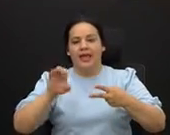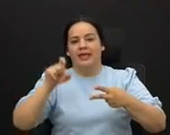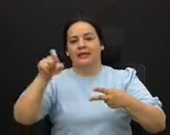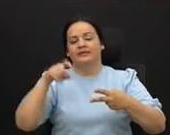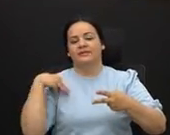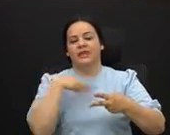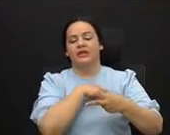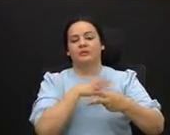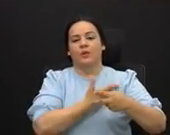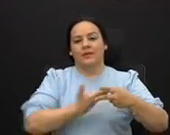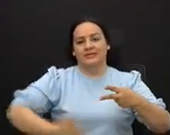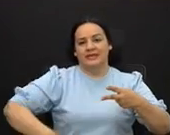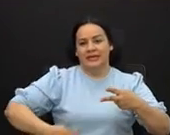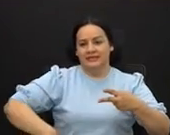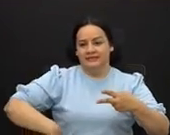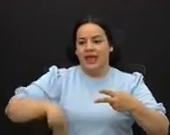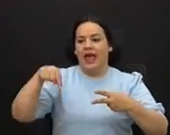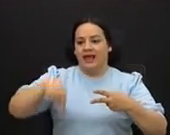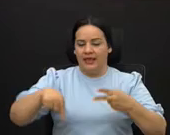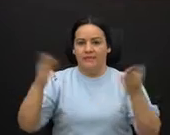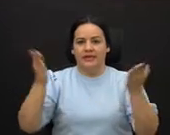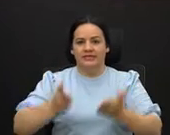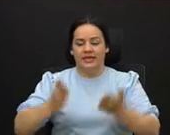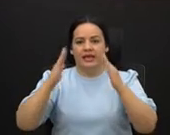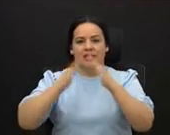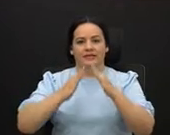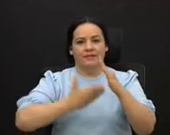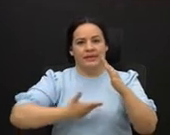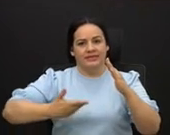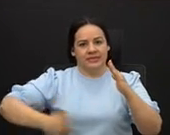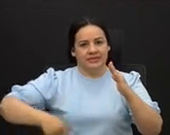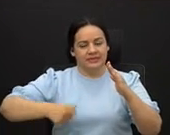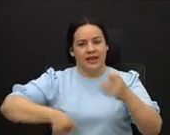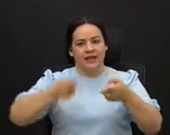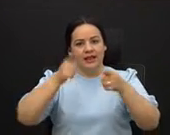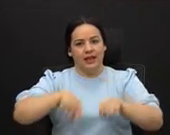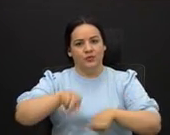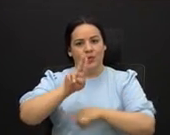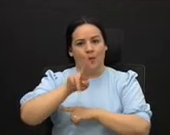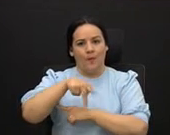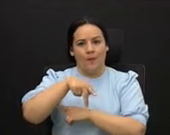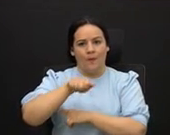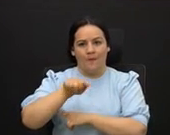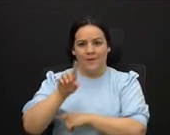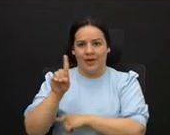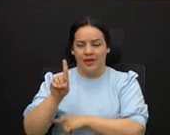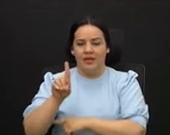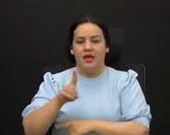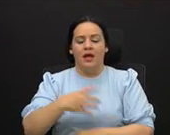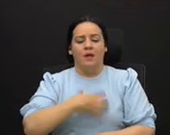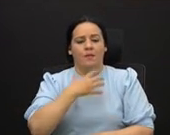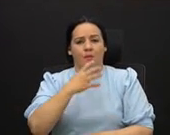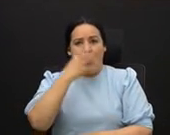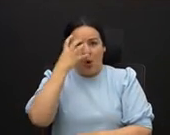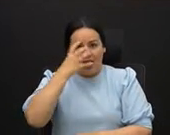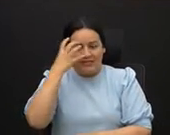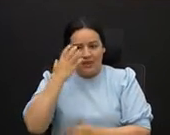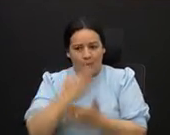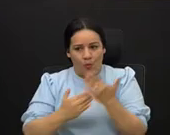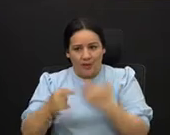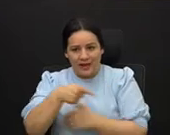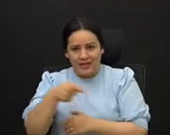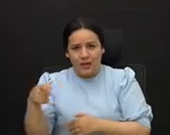presente, en Casa Presidencial sobre el caso de la UPAT. La molestia por parte de los